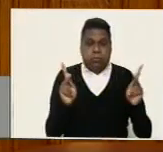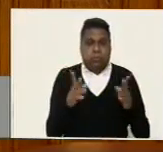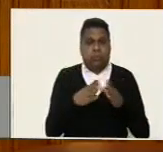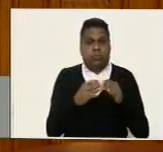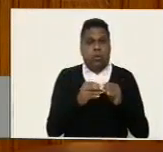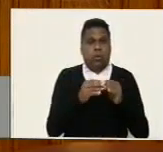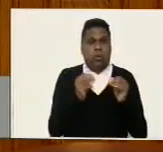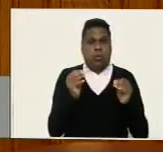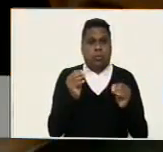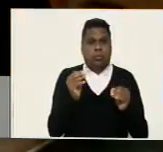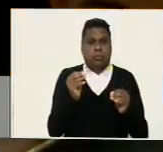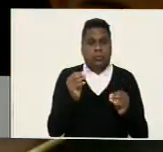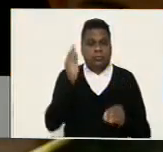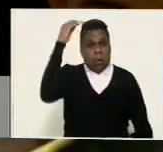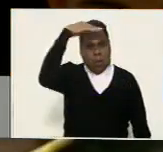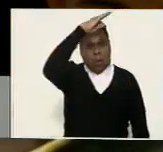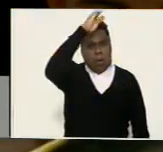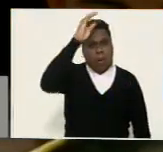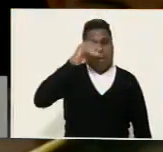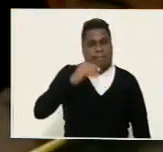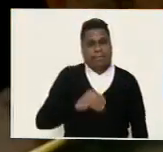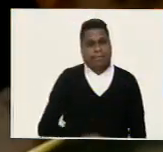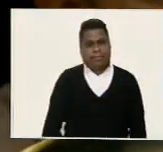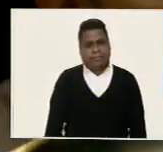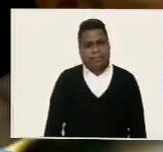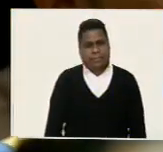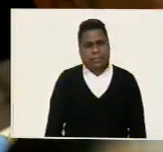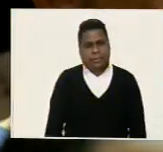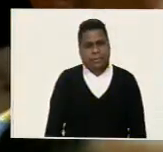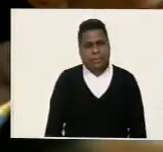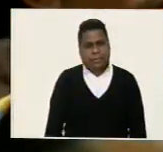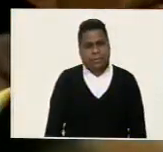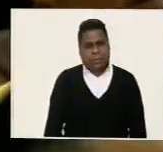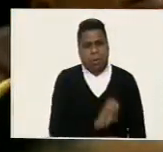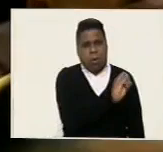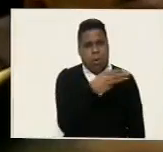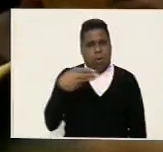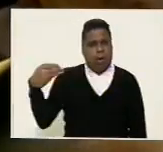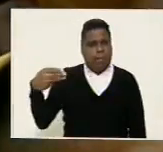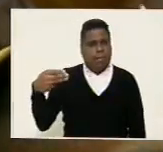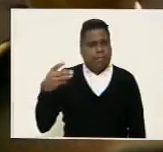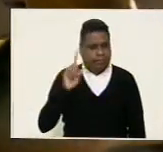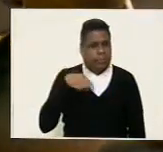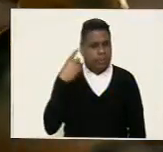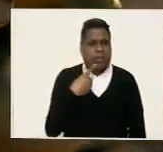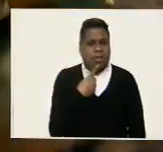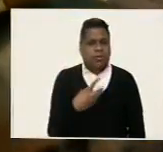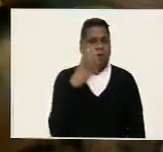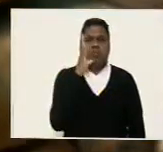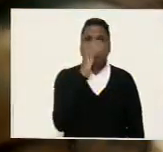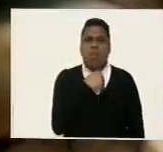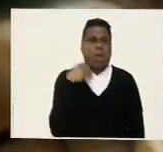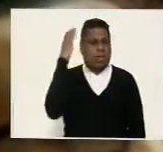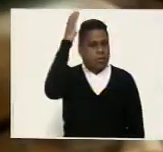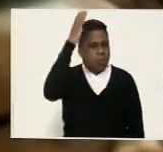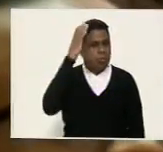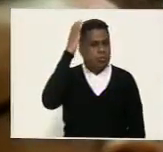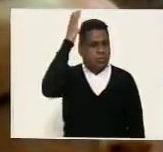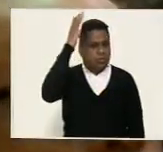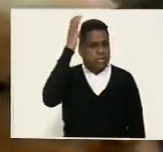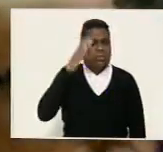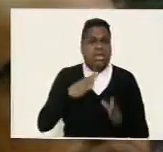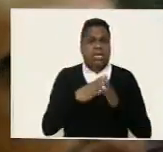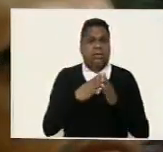visto un conjunto de acciones llamadas sanciones que, si no estuviéramos conscientes de la